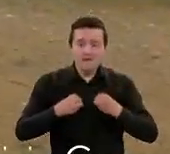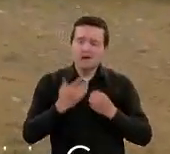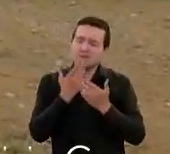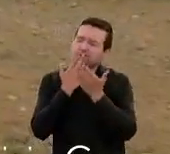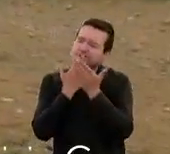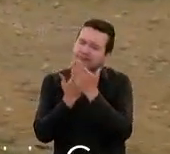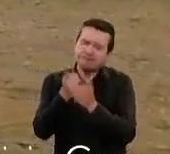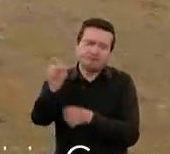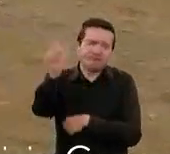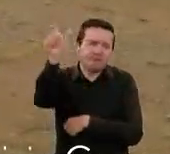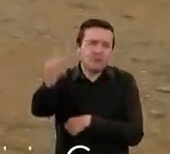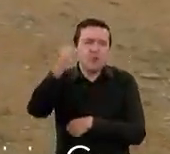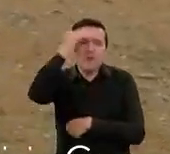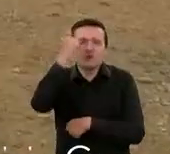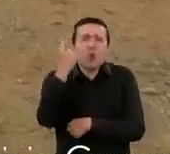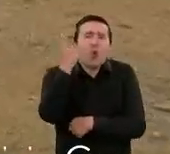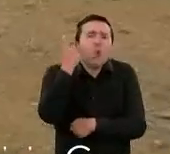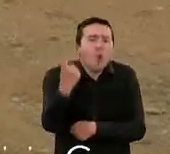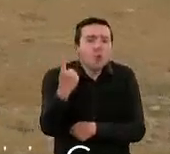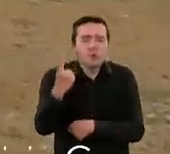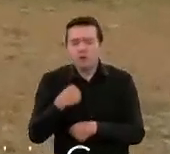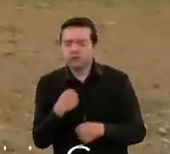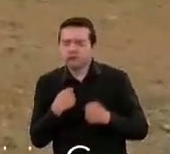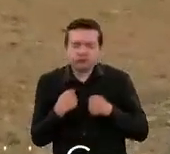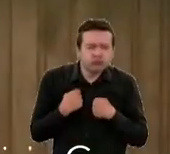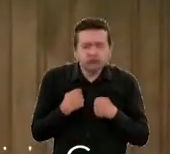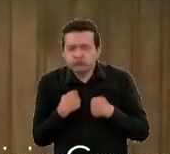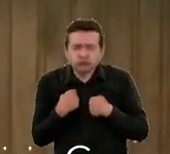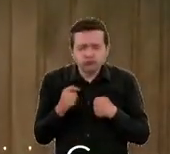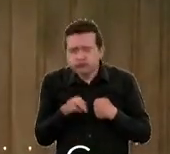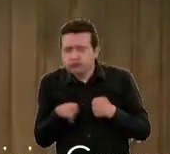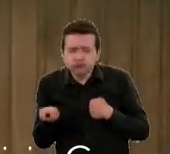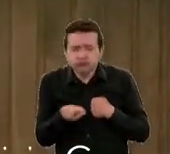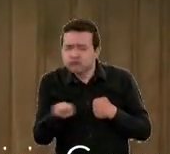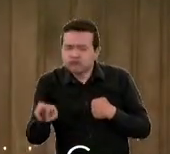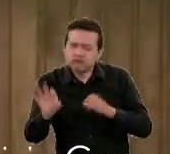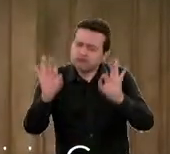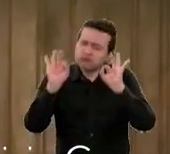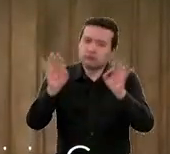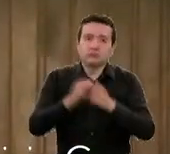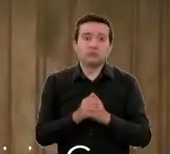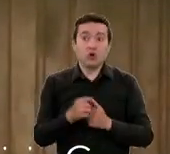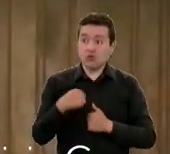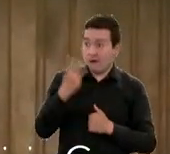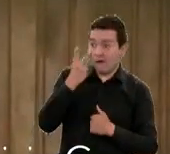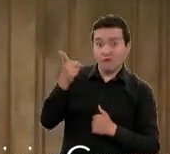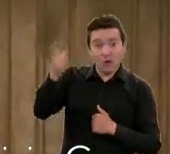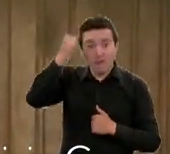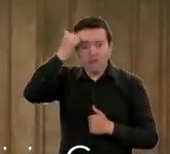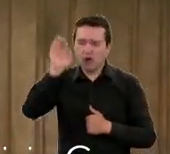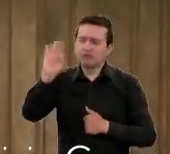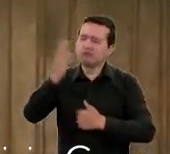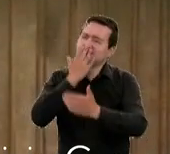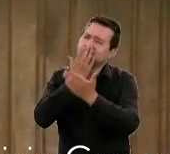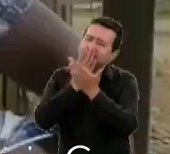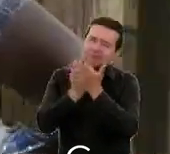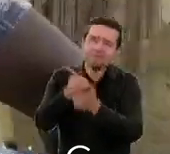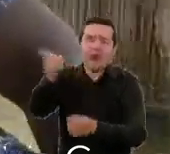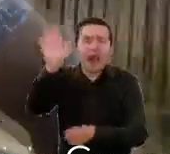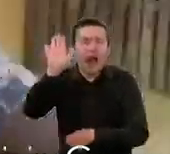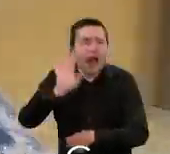ahora desafía la trocha para enseñarles a todos. Le doy las gracias por todo lo que él hace porque él es un profesor bastante aplicado a sus